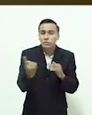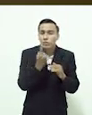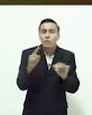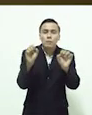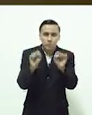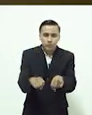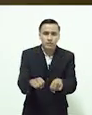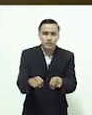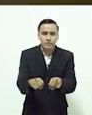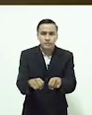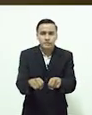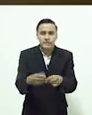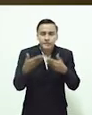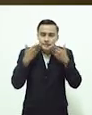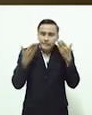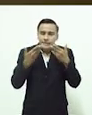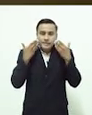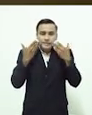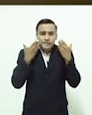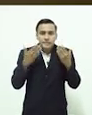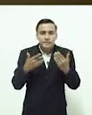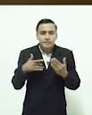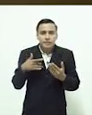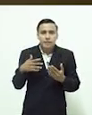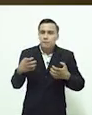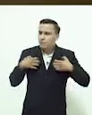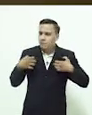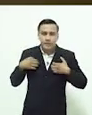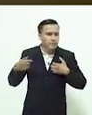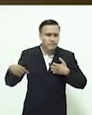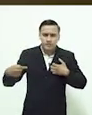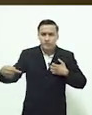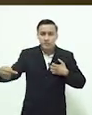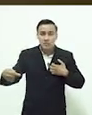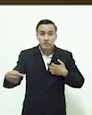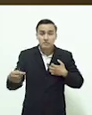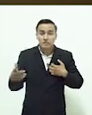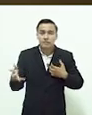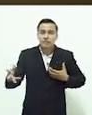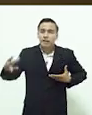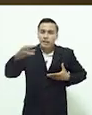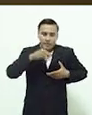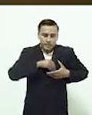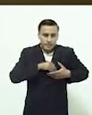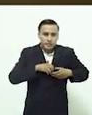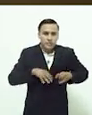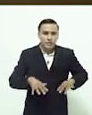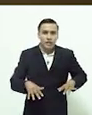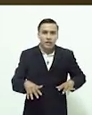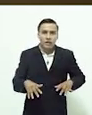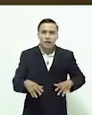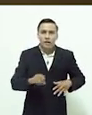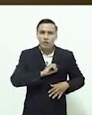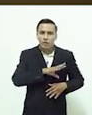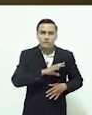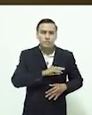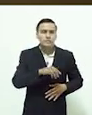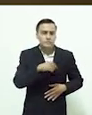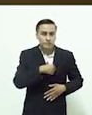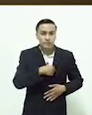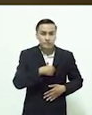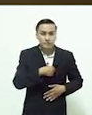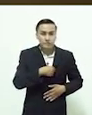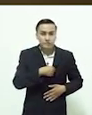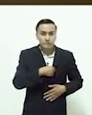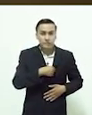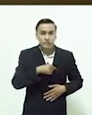Solo podemos ser felices y tener vida eterna si dejamos que entre en nuestro corazón, en